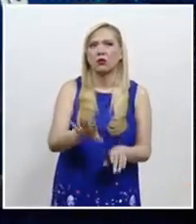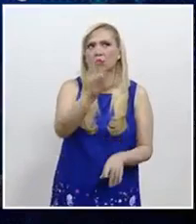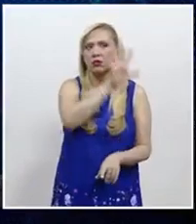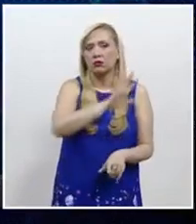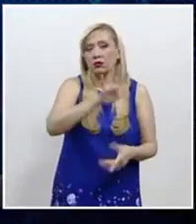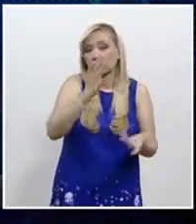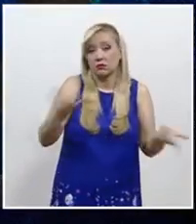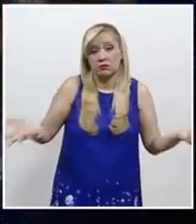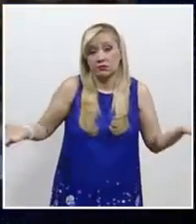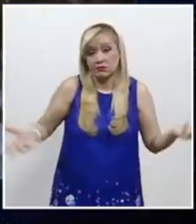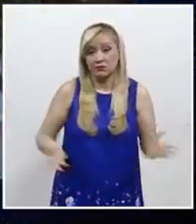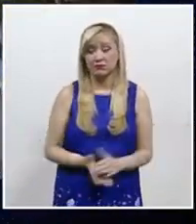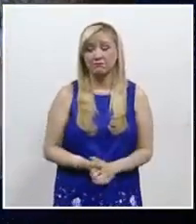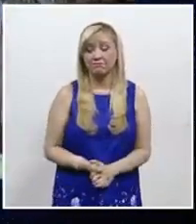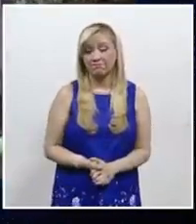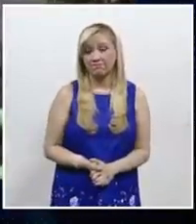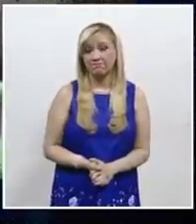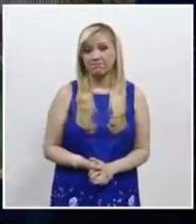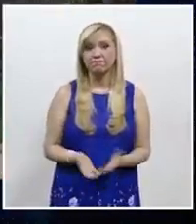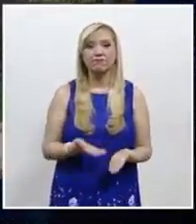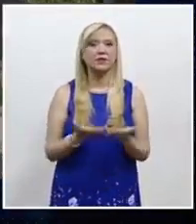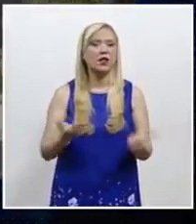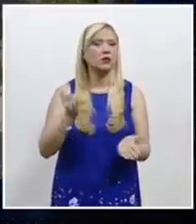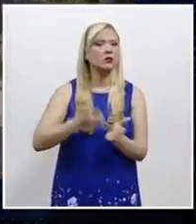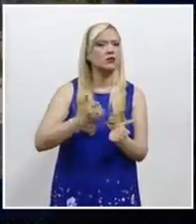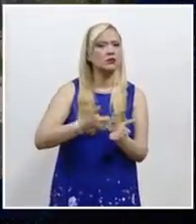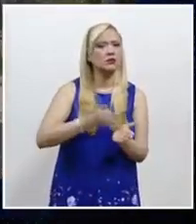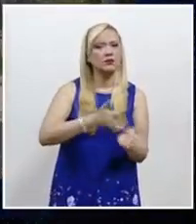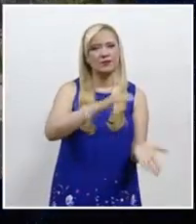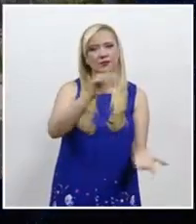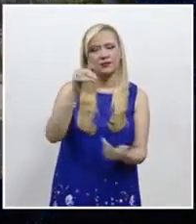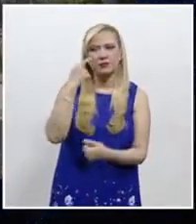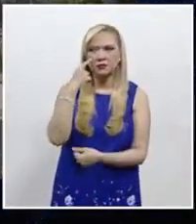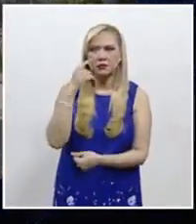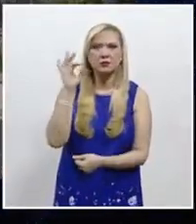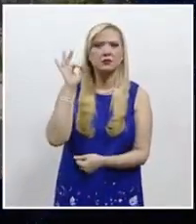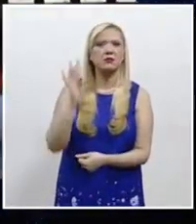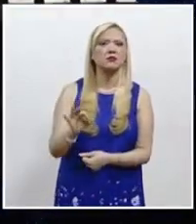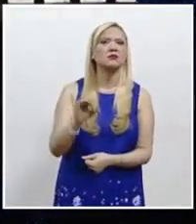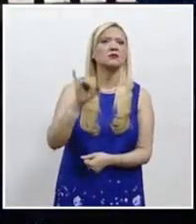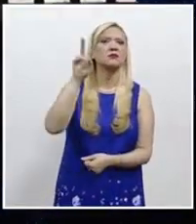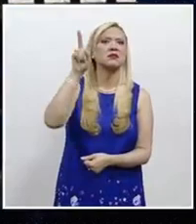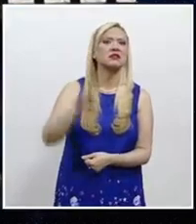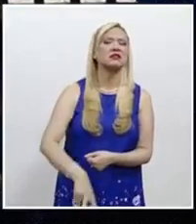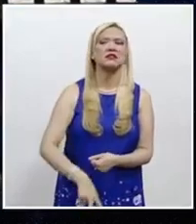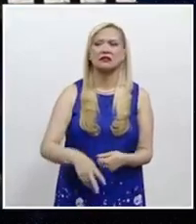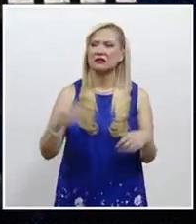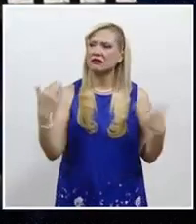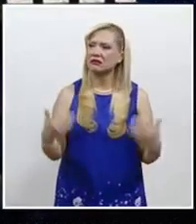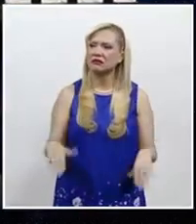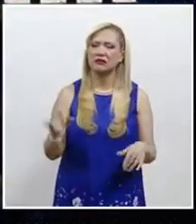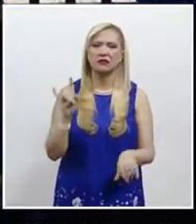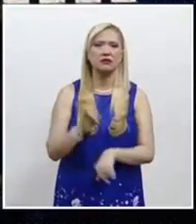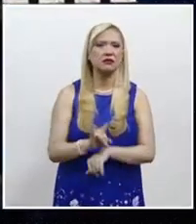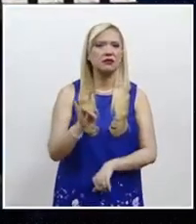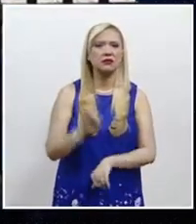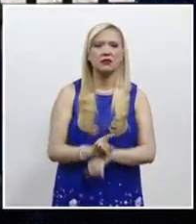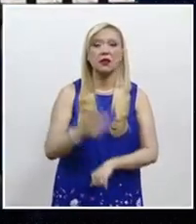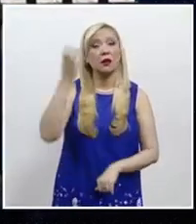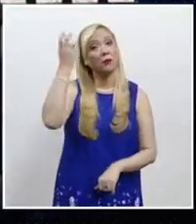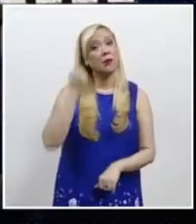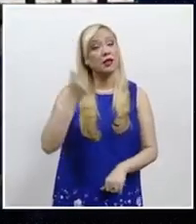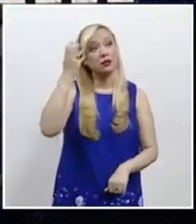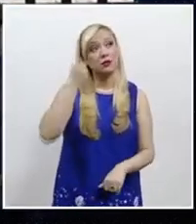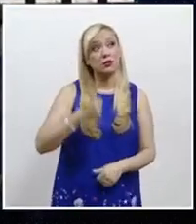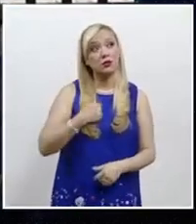región. El Servicio de Administración Tributaria detectó esquemas fraudulentos que simulan ser planes de pensiones para evadir el